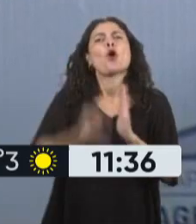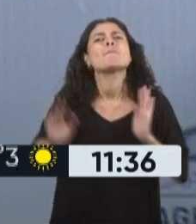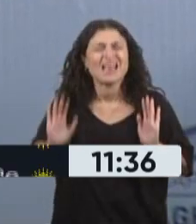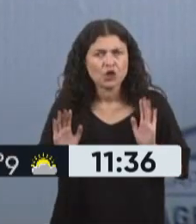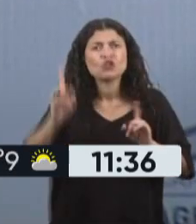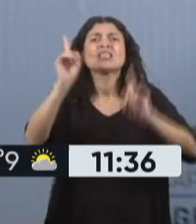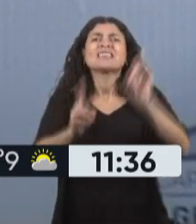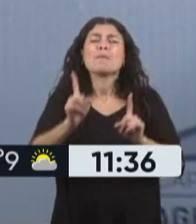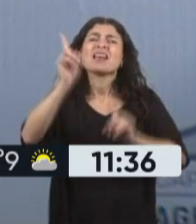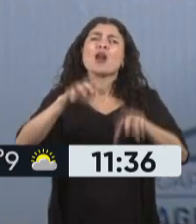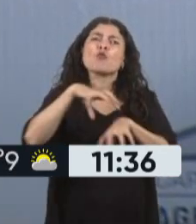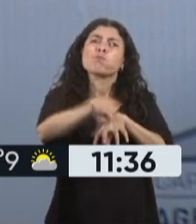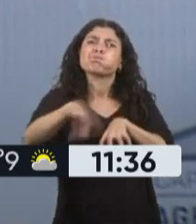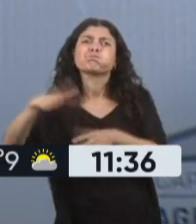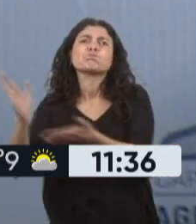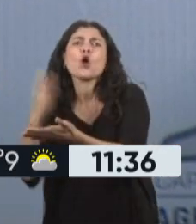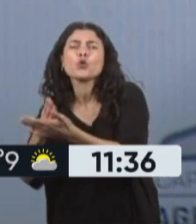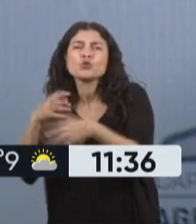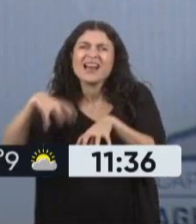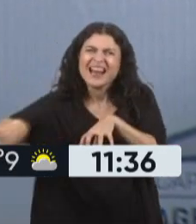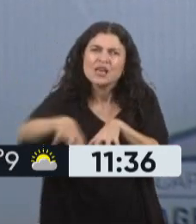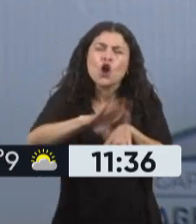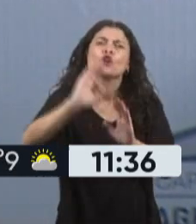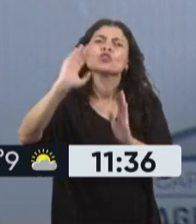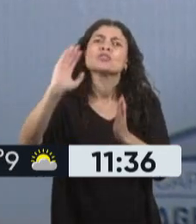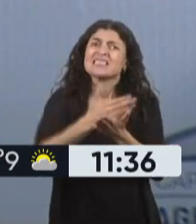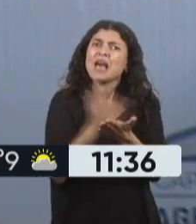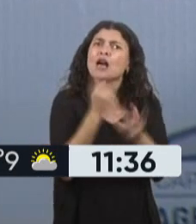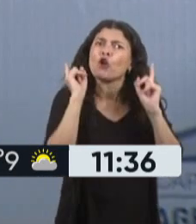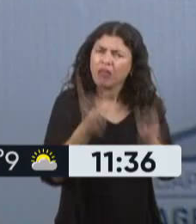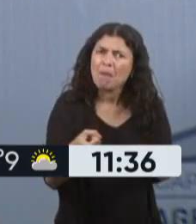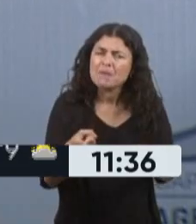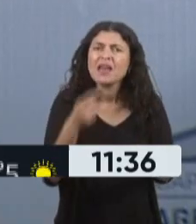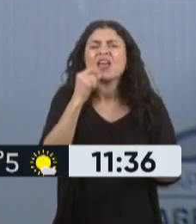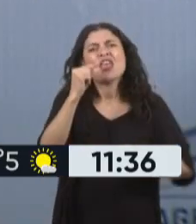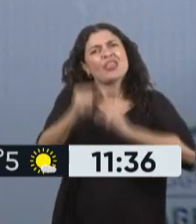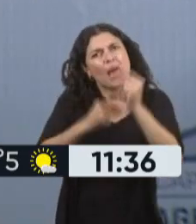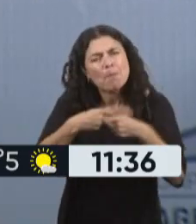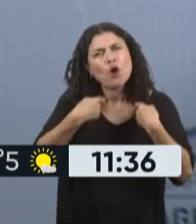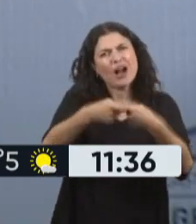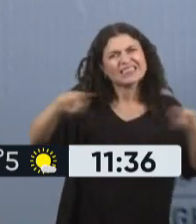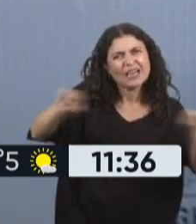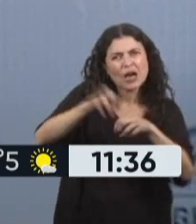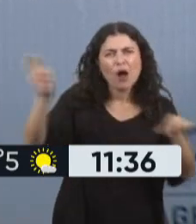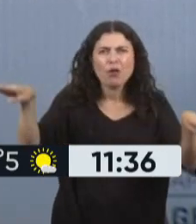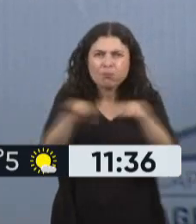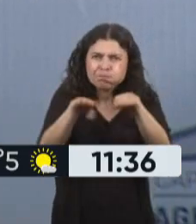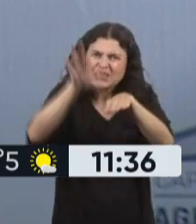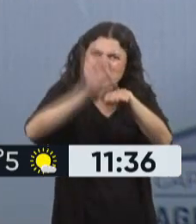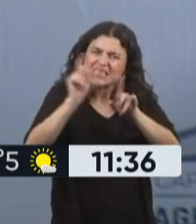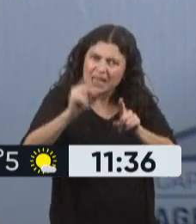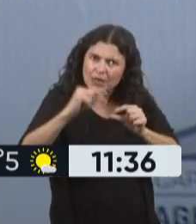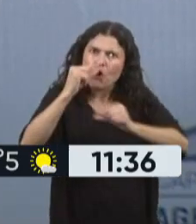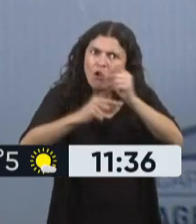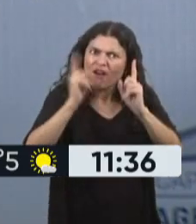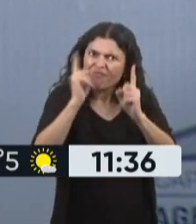economías regionales. Y a medida que se siga consolidando el sendero virtuoso del superávit fiscal y la baja del gasto, las continuaremos